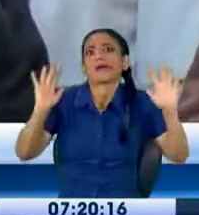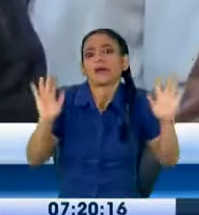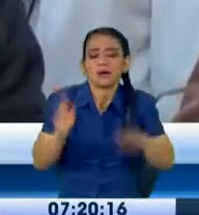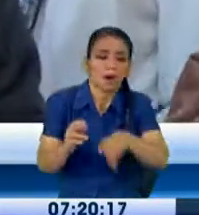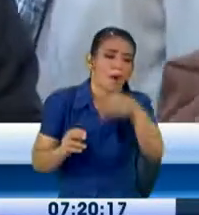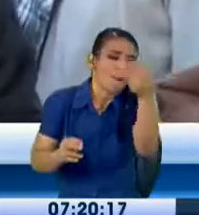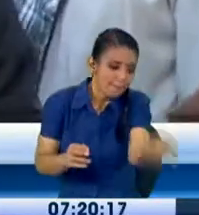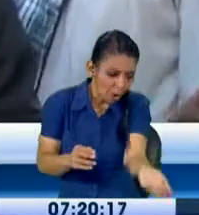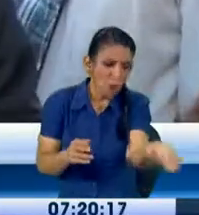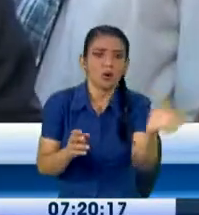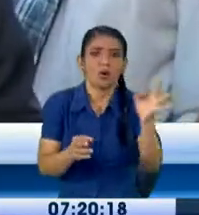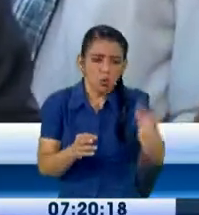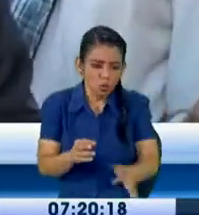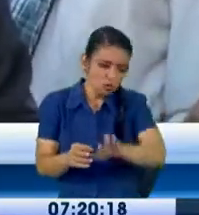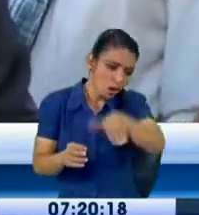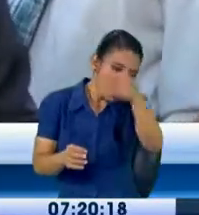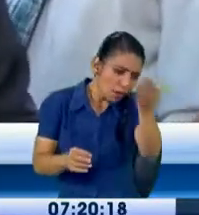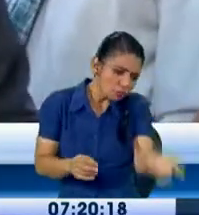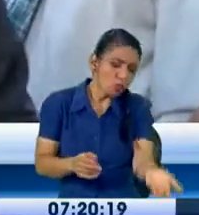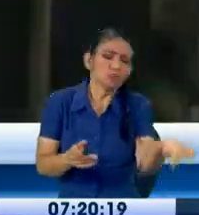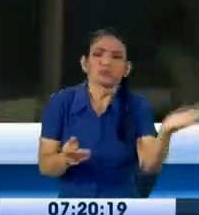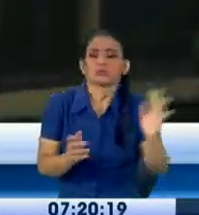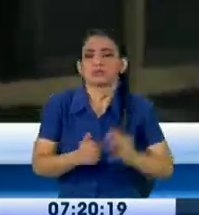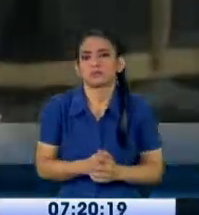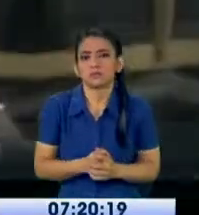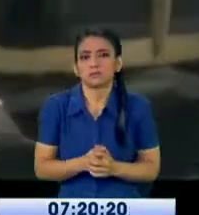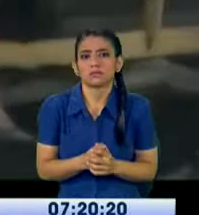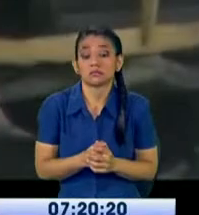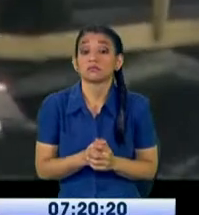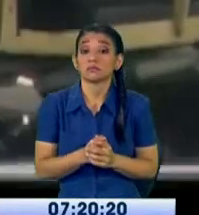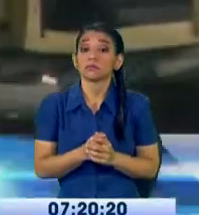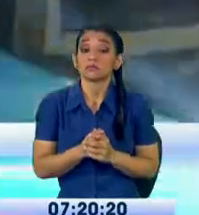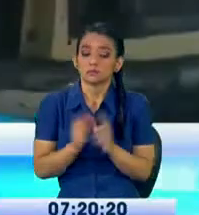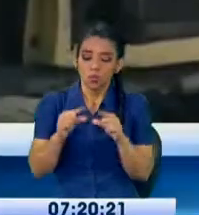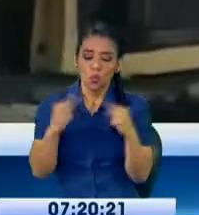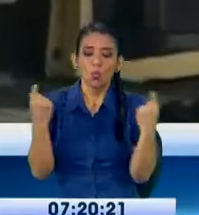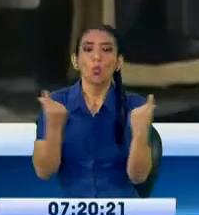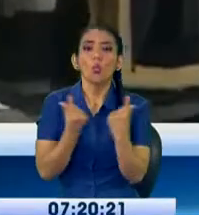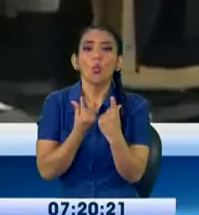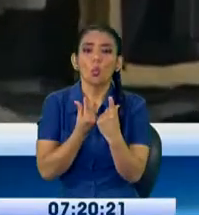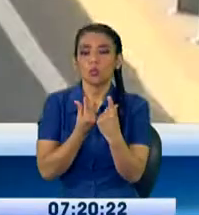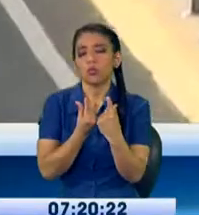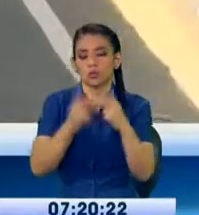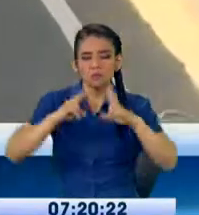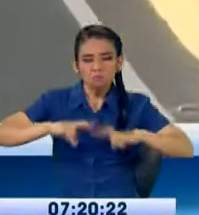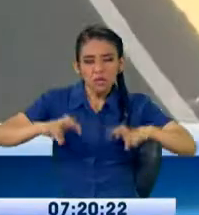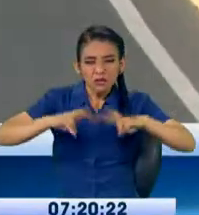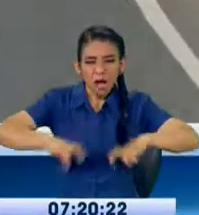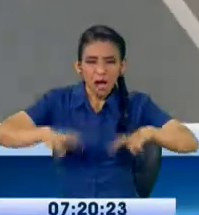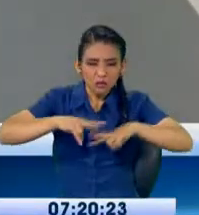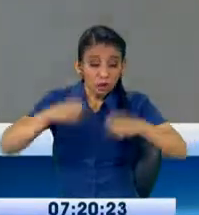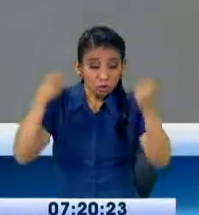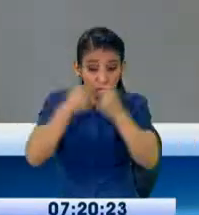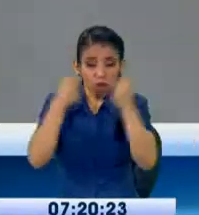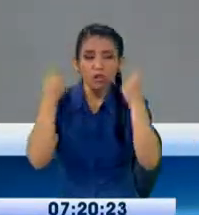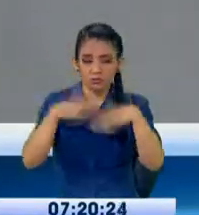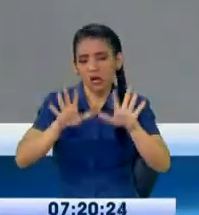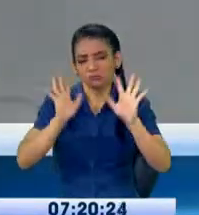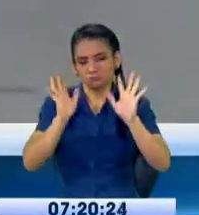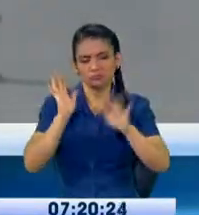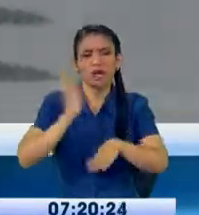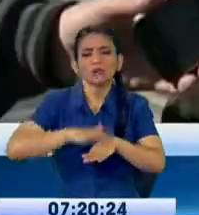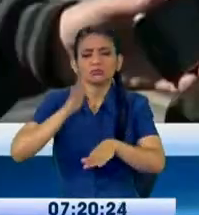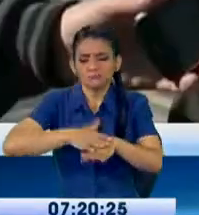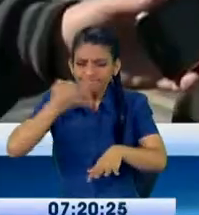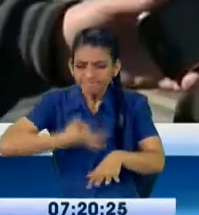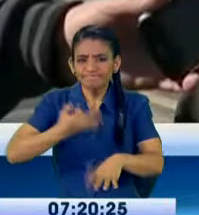viro ahí en el, a lo que se sube en el pastel. Personal del CIAD realizaron las investigaciones para determinar las verdaderas causas del